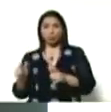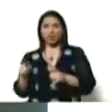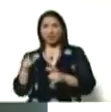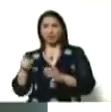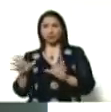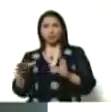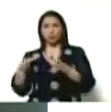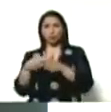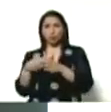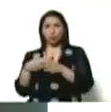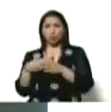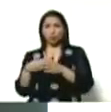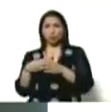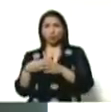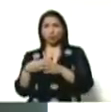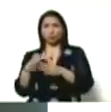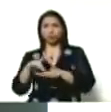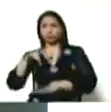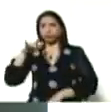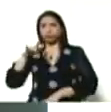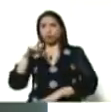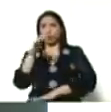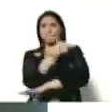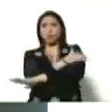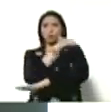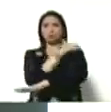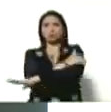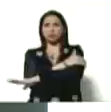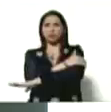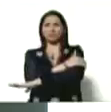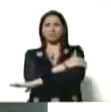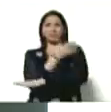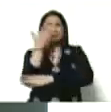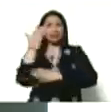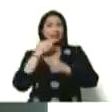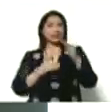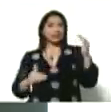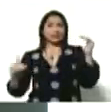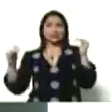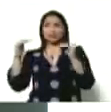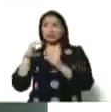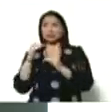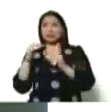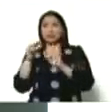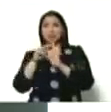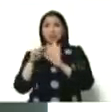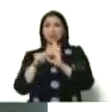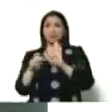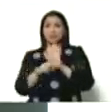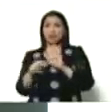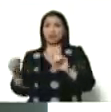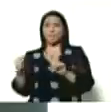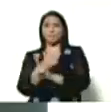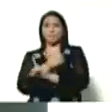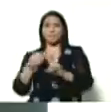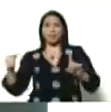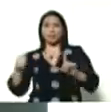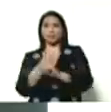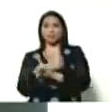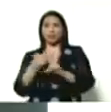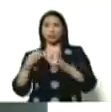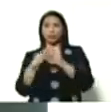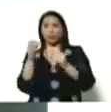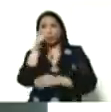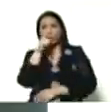grupos de la ultraderecha que llegaron a niveles indecibles de maltrato a todo el pueblo, inclusive a sus propios votantes, a sus propias